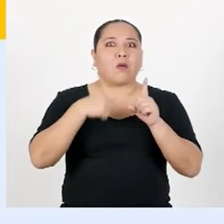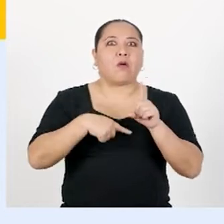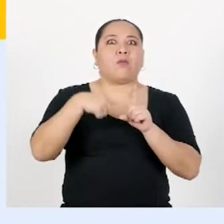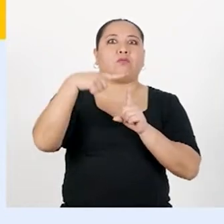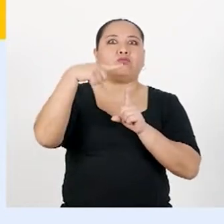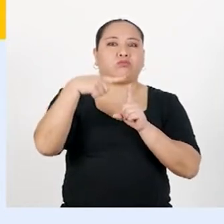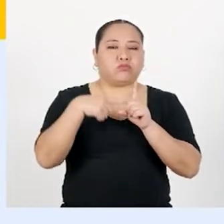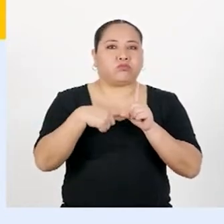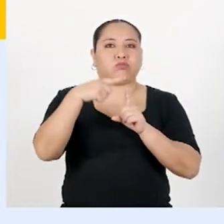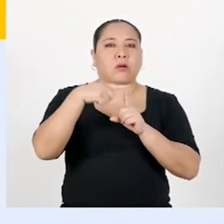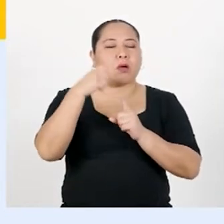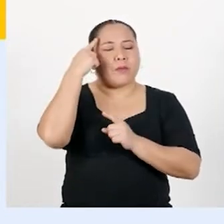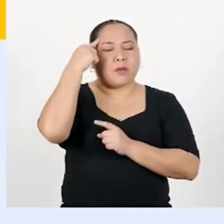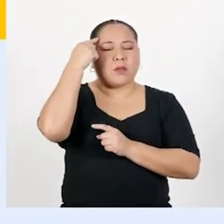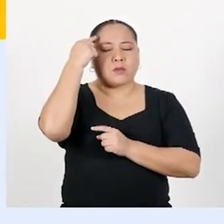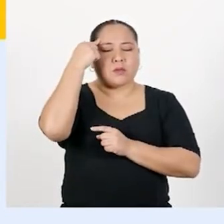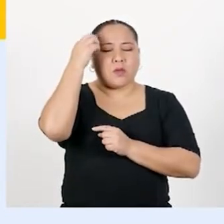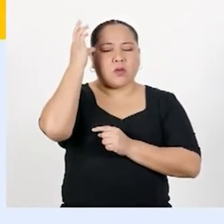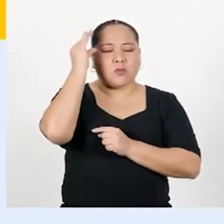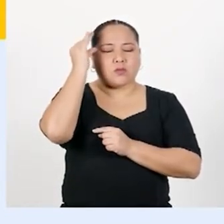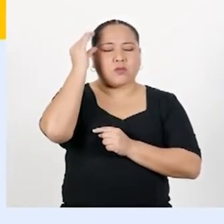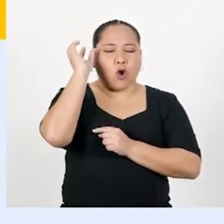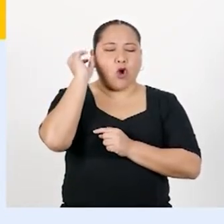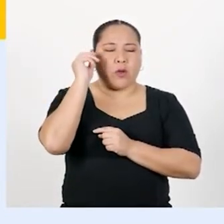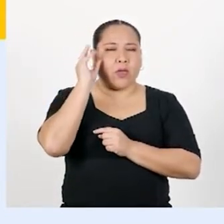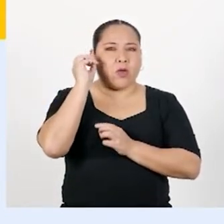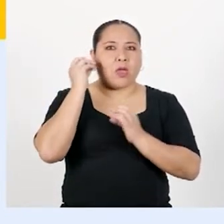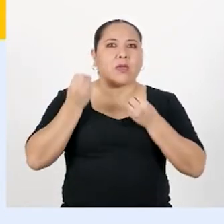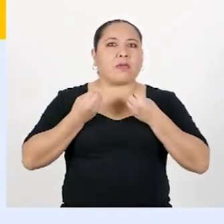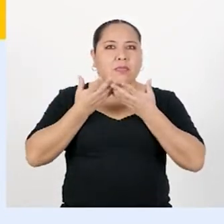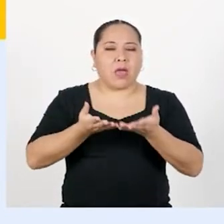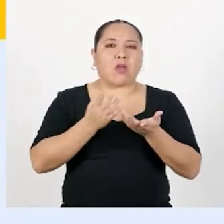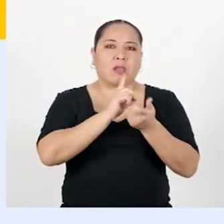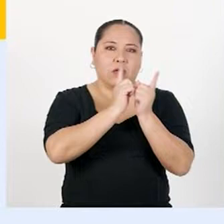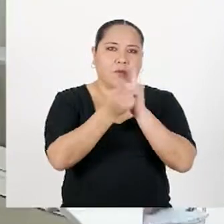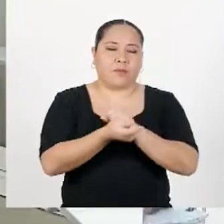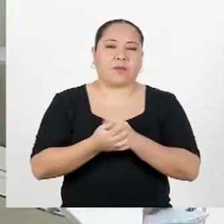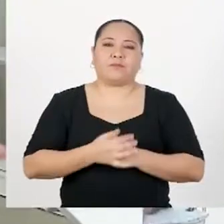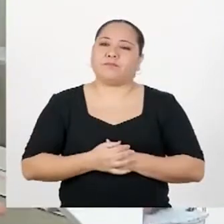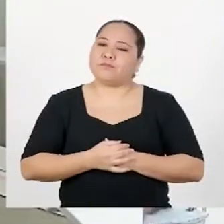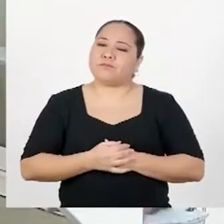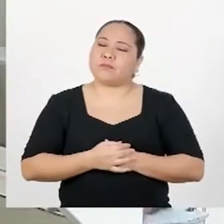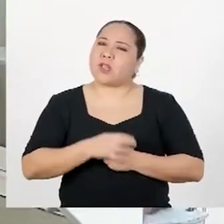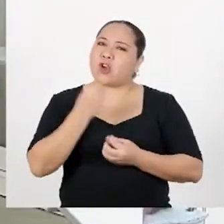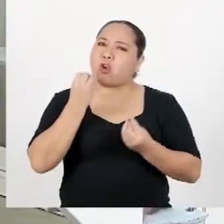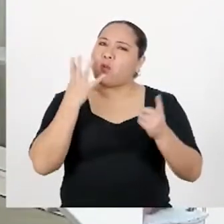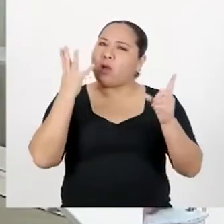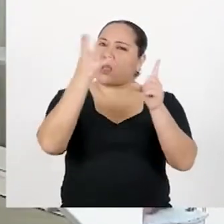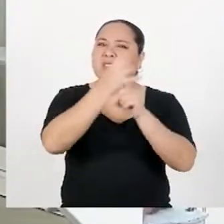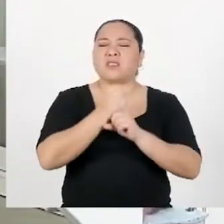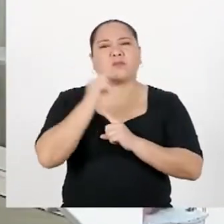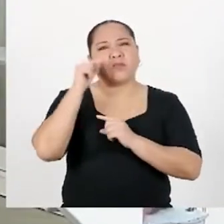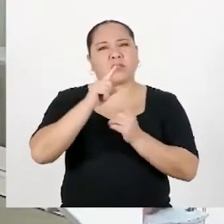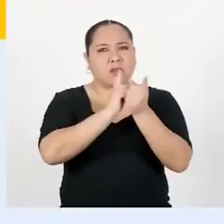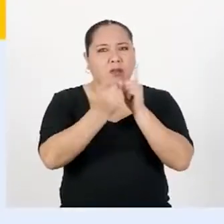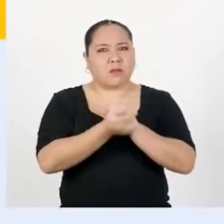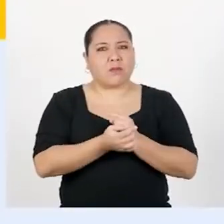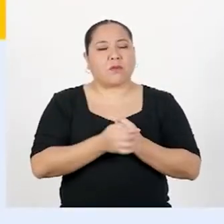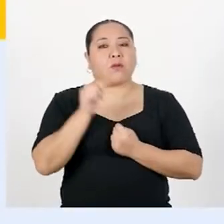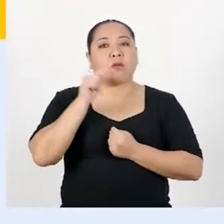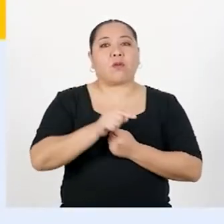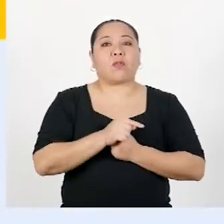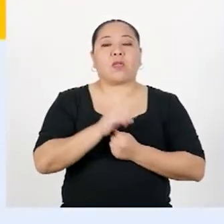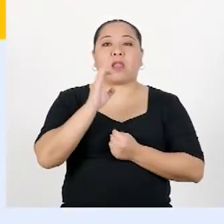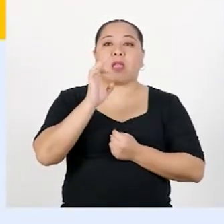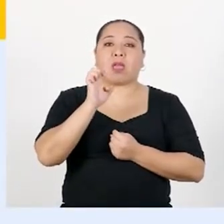temperatura, procesa la información para generar un cambio. ¿Y cómo logramos ese cambio? Con